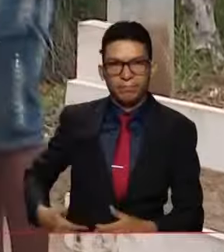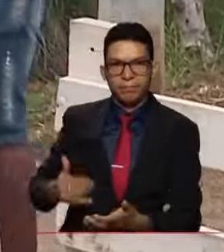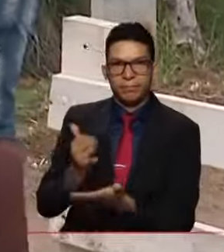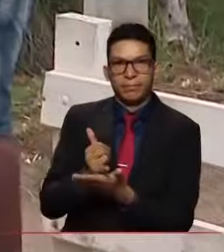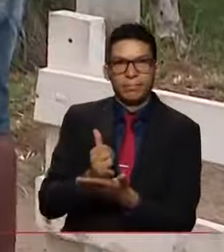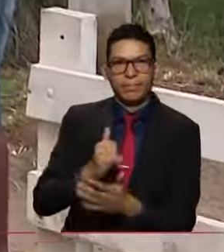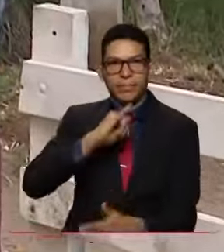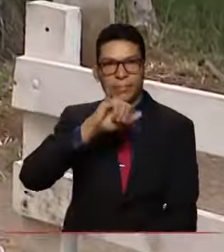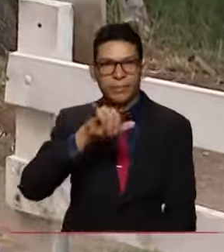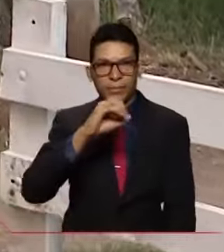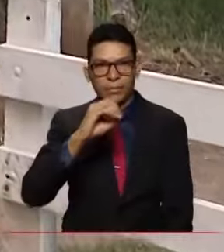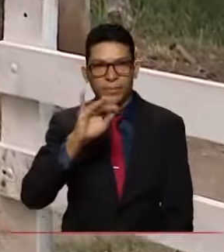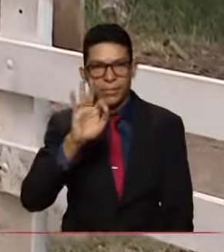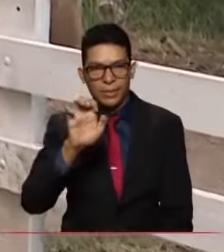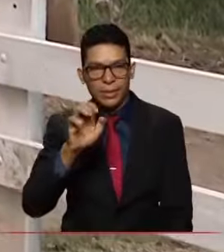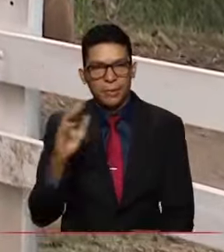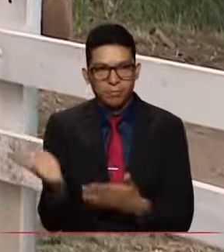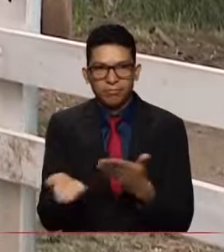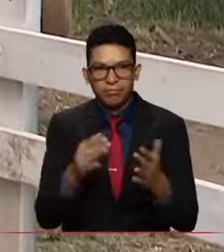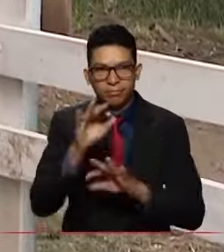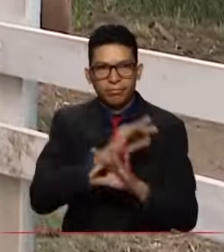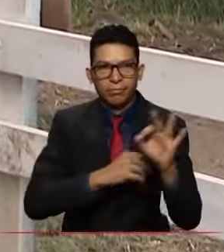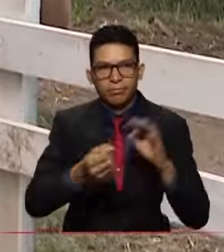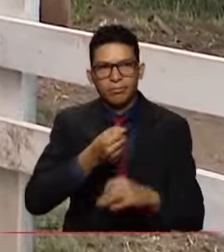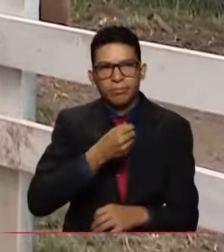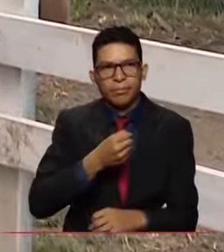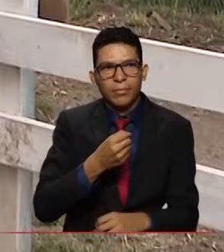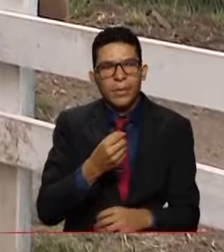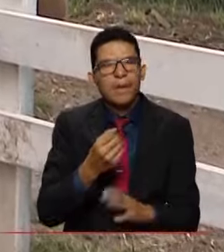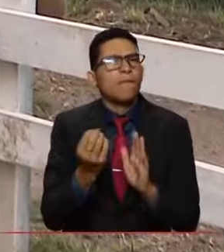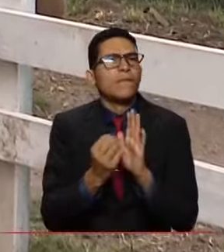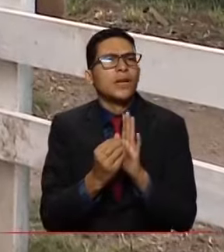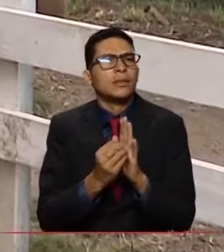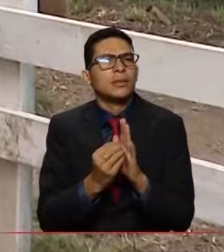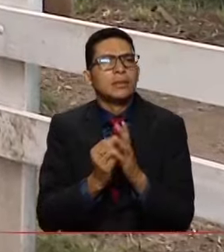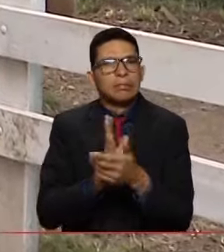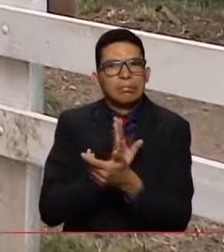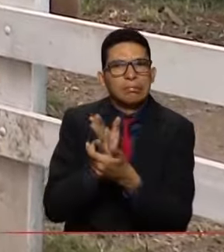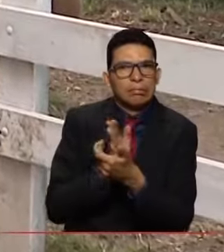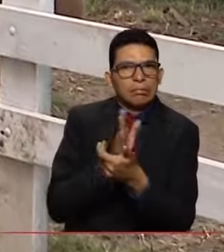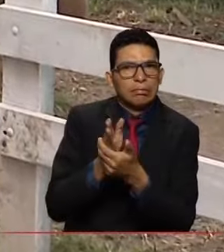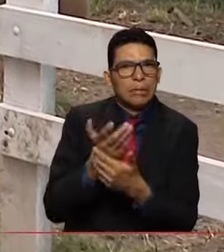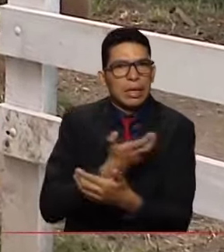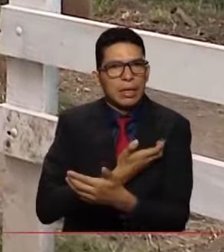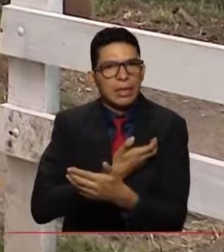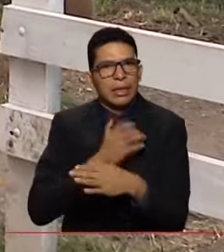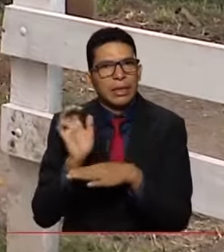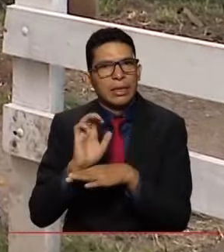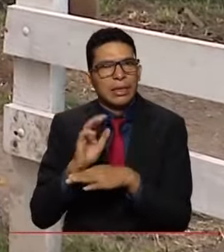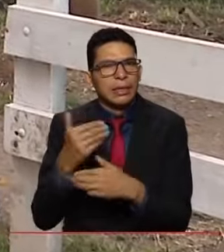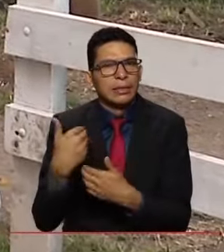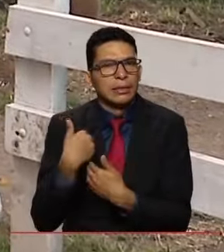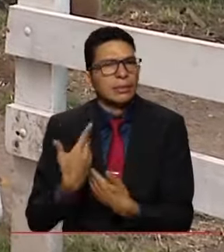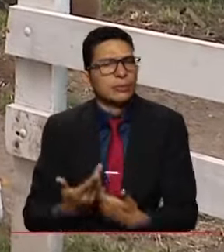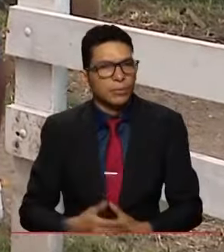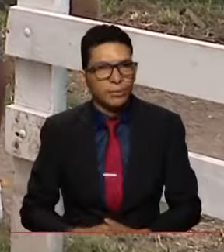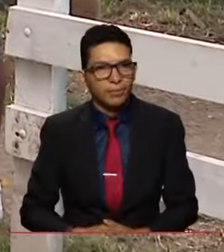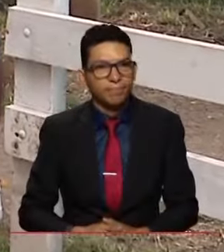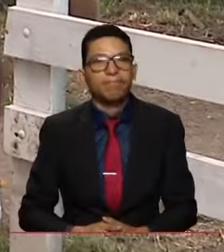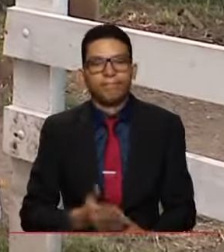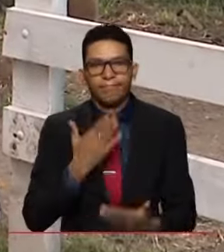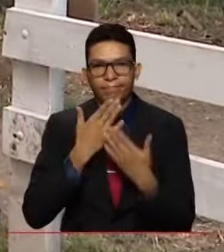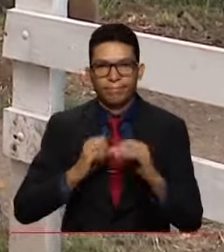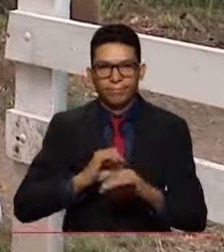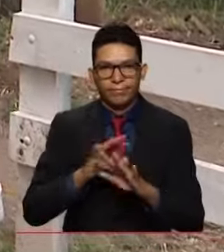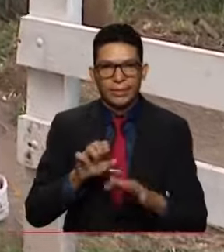José, bienvenido a Telepacífico Noticias. ¿Cuántas solicitudes han hecho ustedes a la administración, al ente encargado? Buen día, Jonale, ¿cómo está?